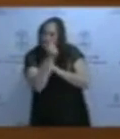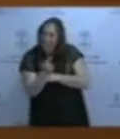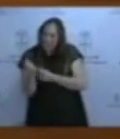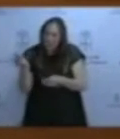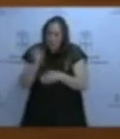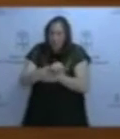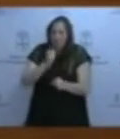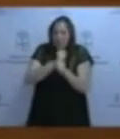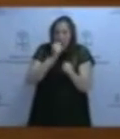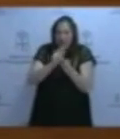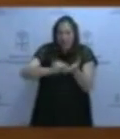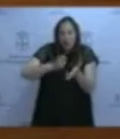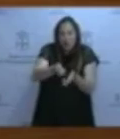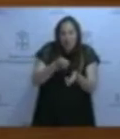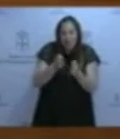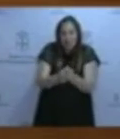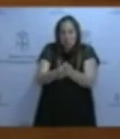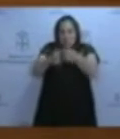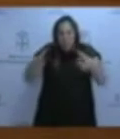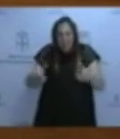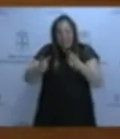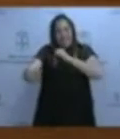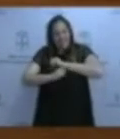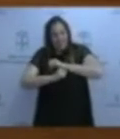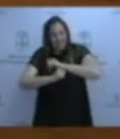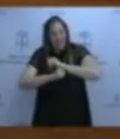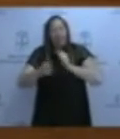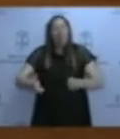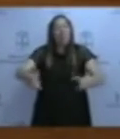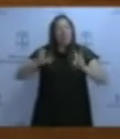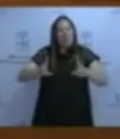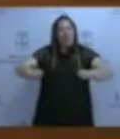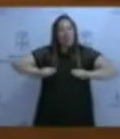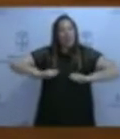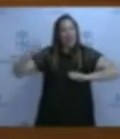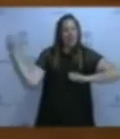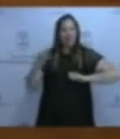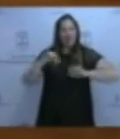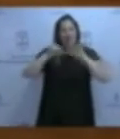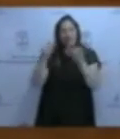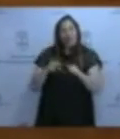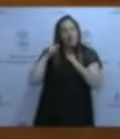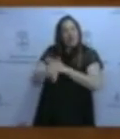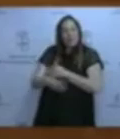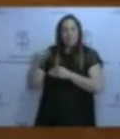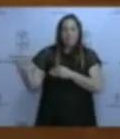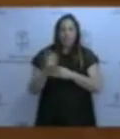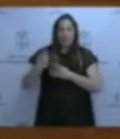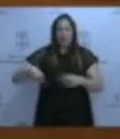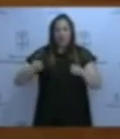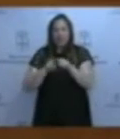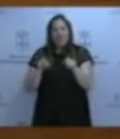en determinados dispositivos asistenciales estratégicos permitiríanos gestionar de una forma mucho más eficiente, optimizar el rendimiento del